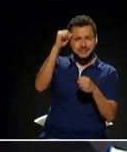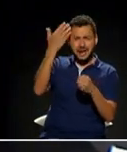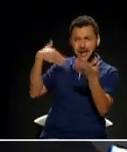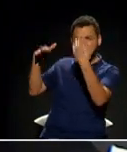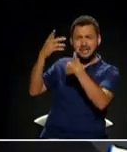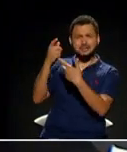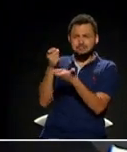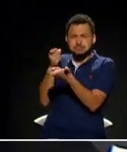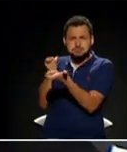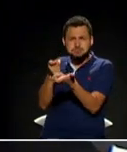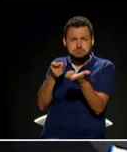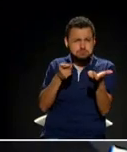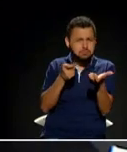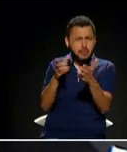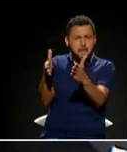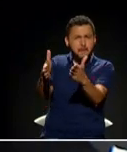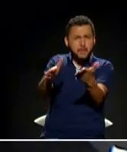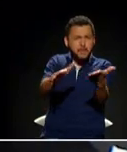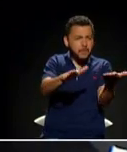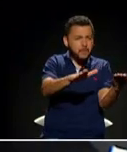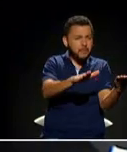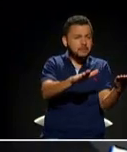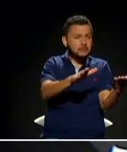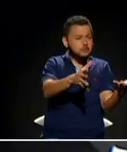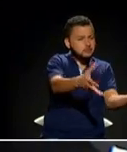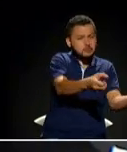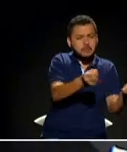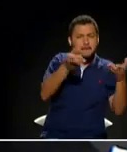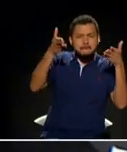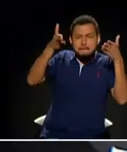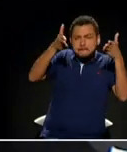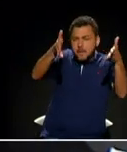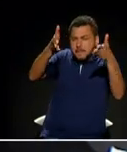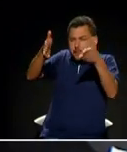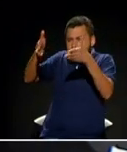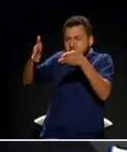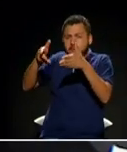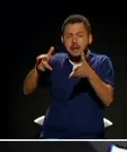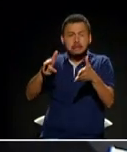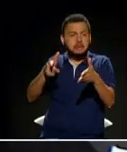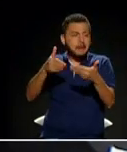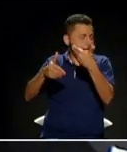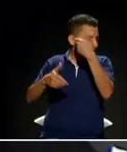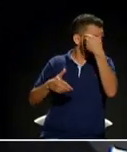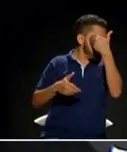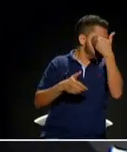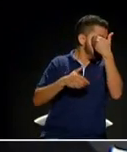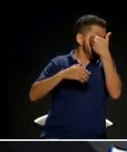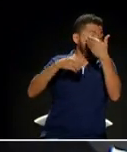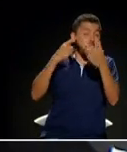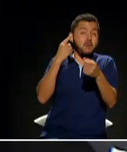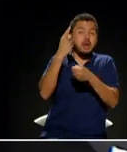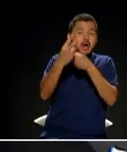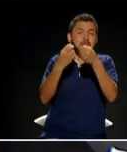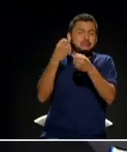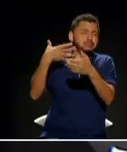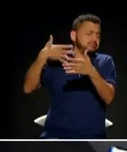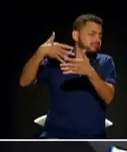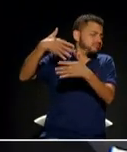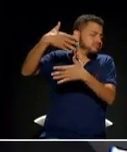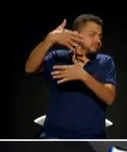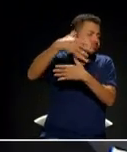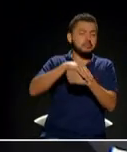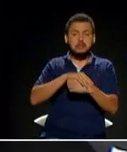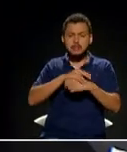esclarecer la verdad para buscar los responsables y además de eso te comprometes políticamente con el de la defensa del acuerdo pese a que a nivel nacional